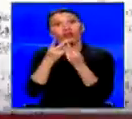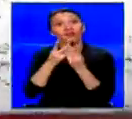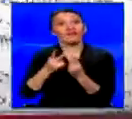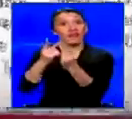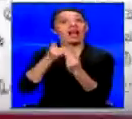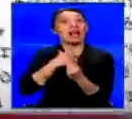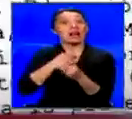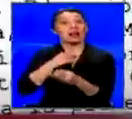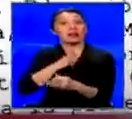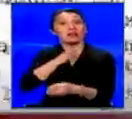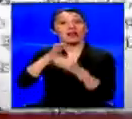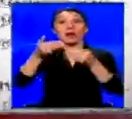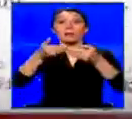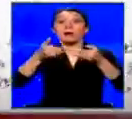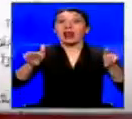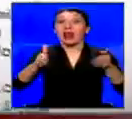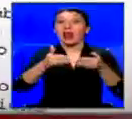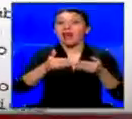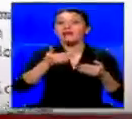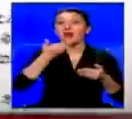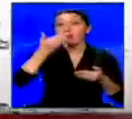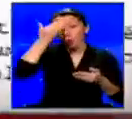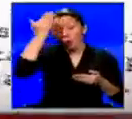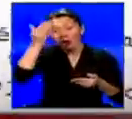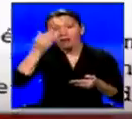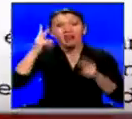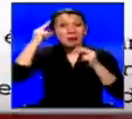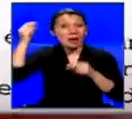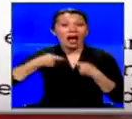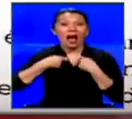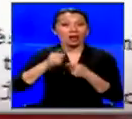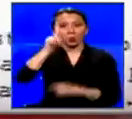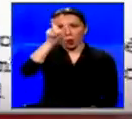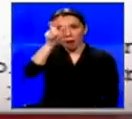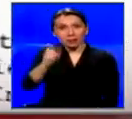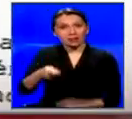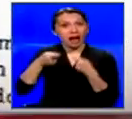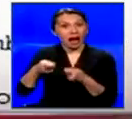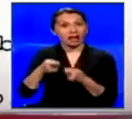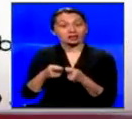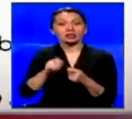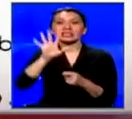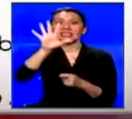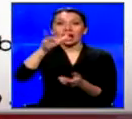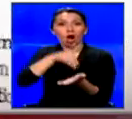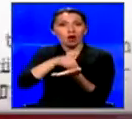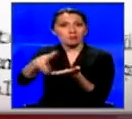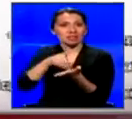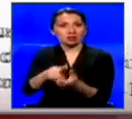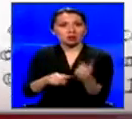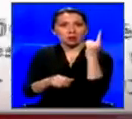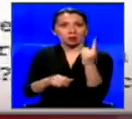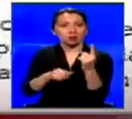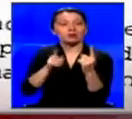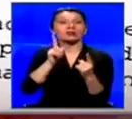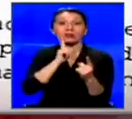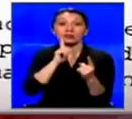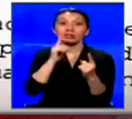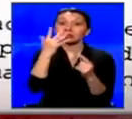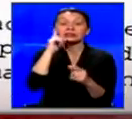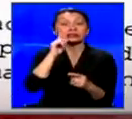pretende asistir en Panamá, Cuba y México, la municipalidad gastará por persona alrededor de 5 millones de pesos. Y eso